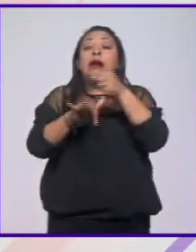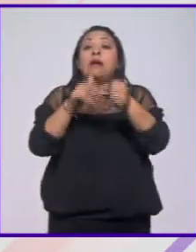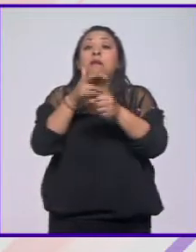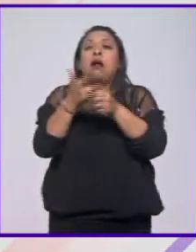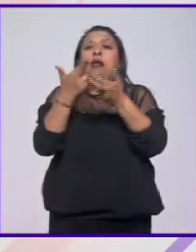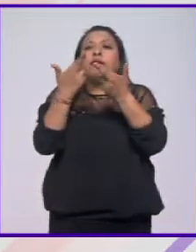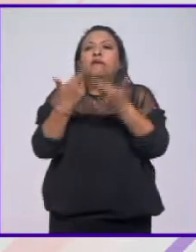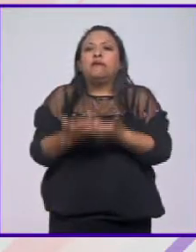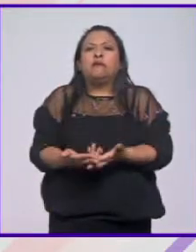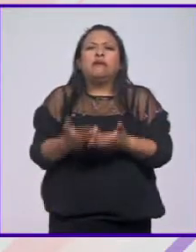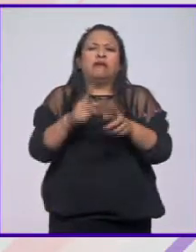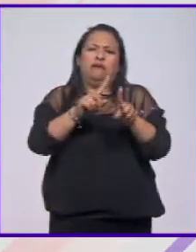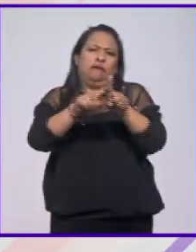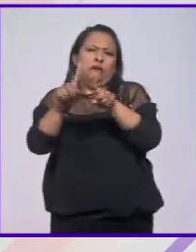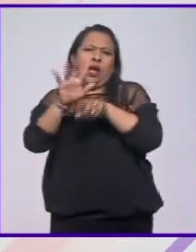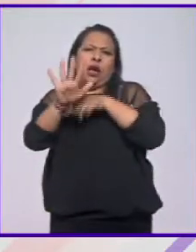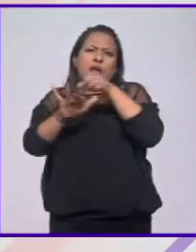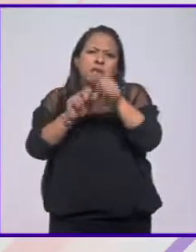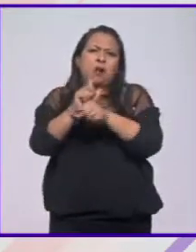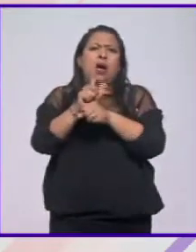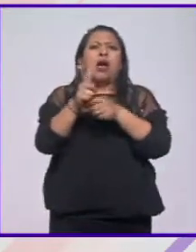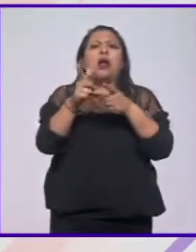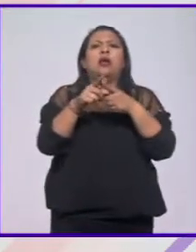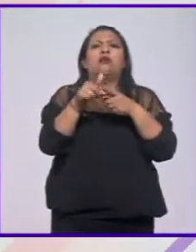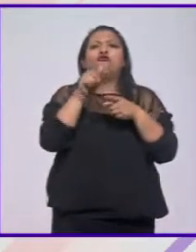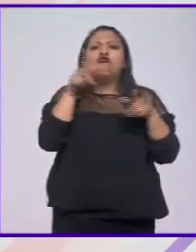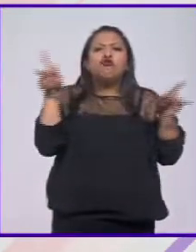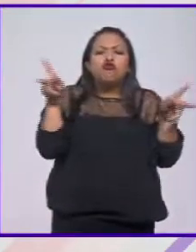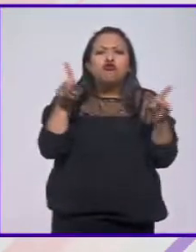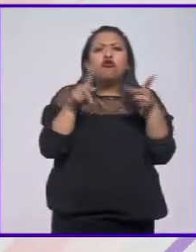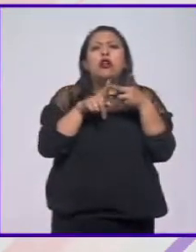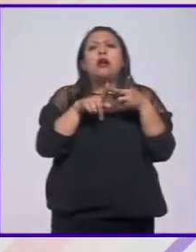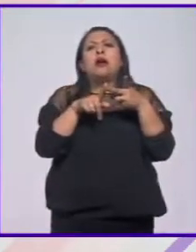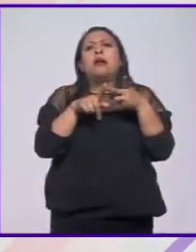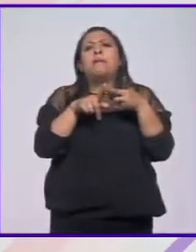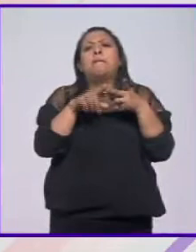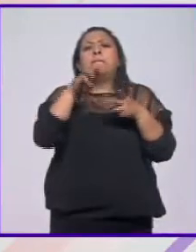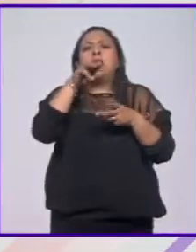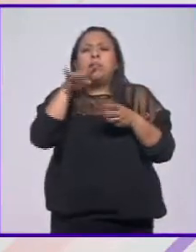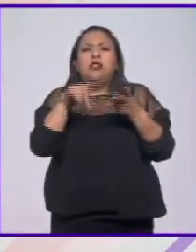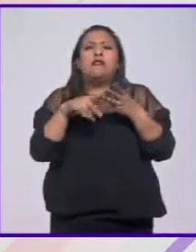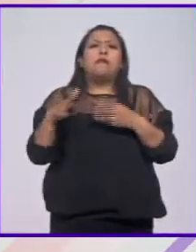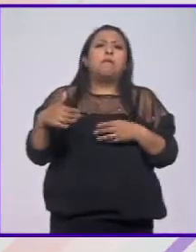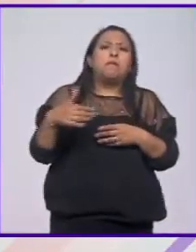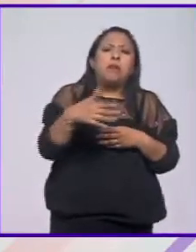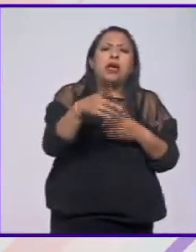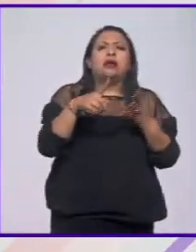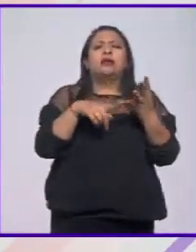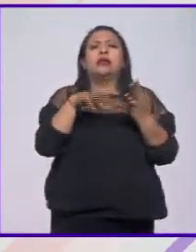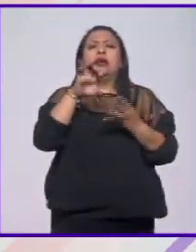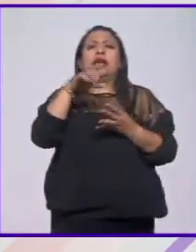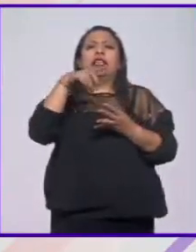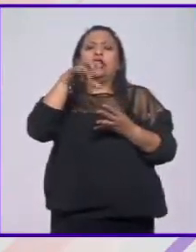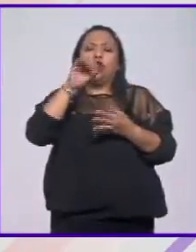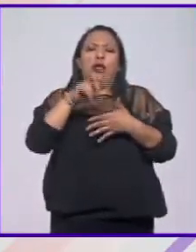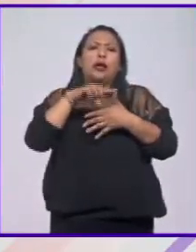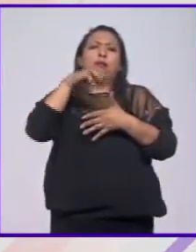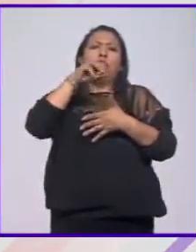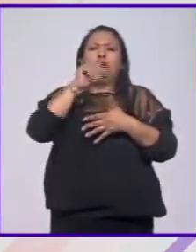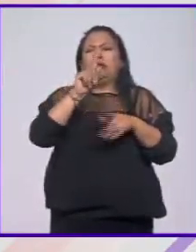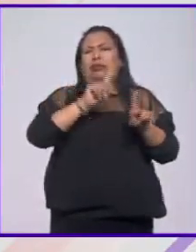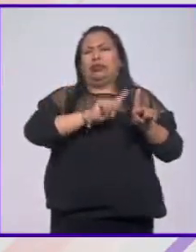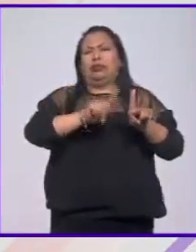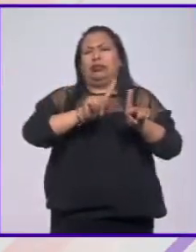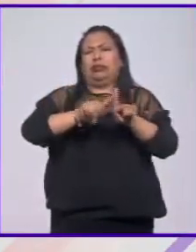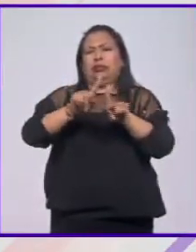todo tipo de animales, aves, mamíferos, peces, hallamos también equinodermos, moluscos, es decir,